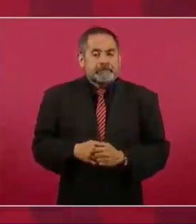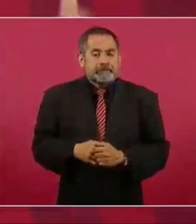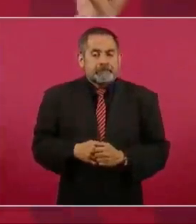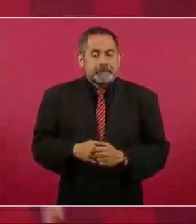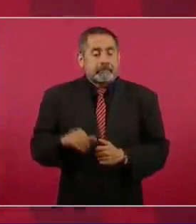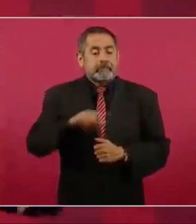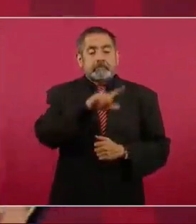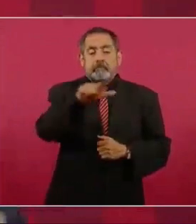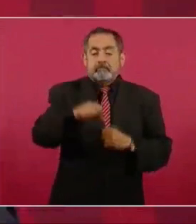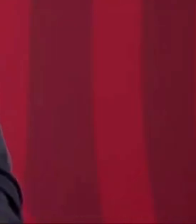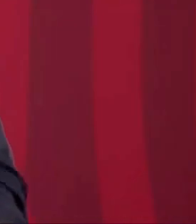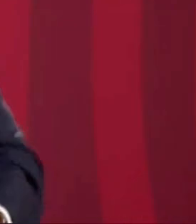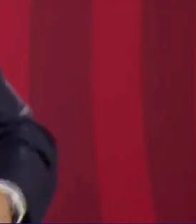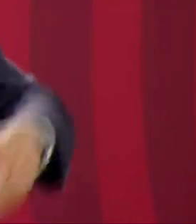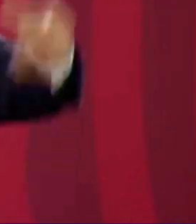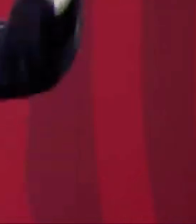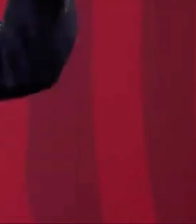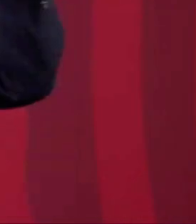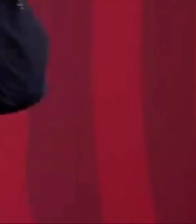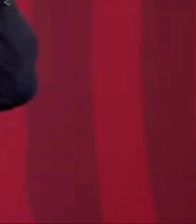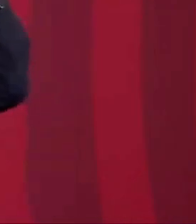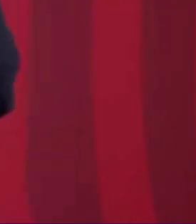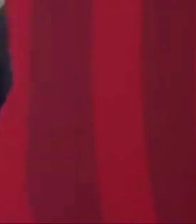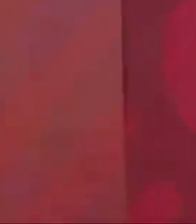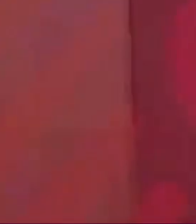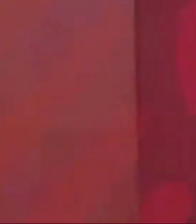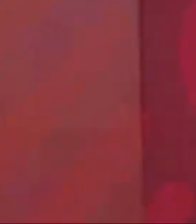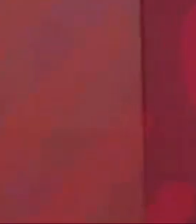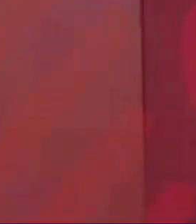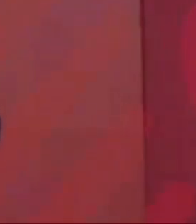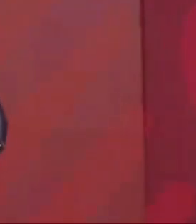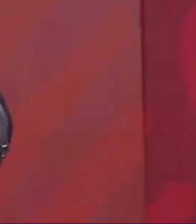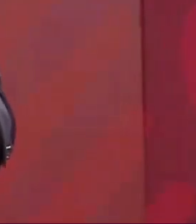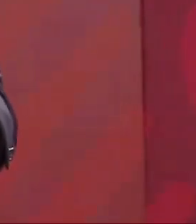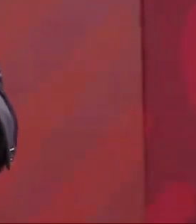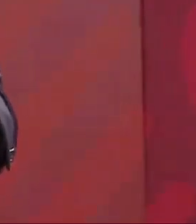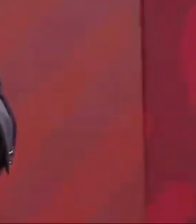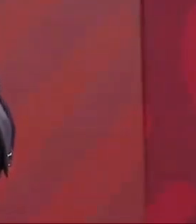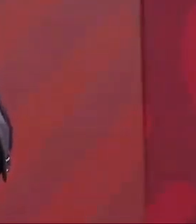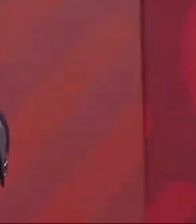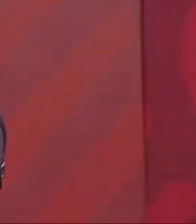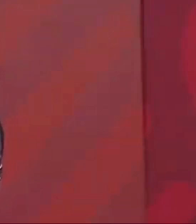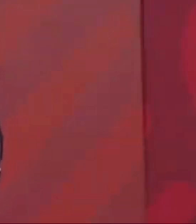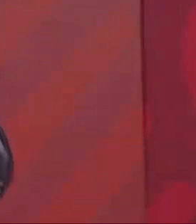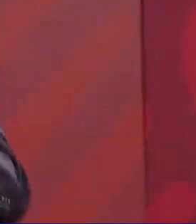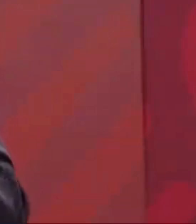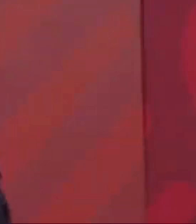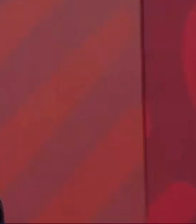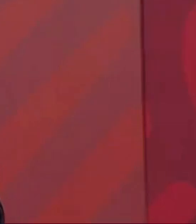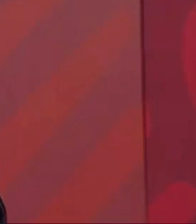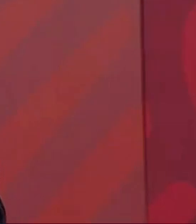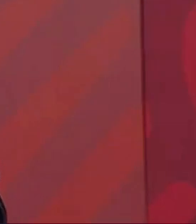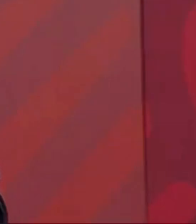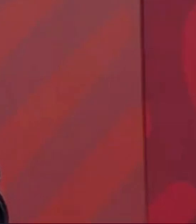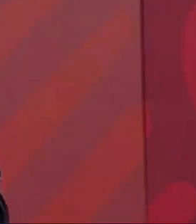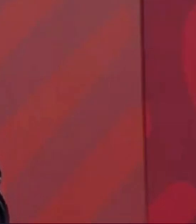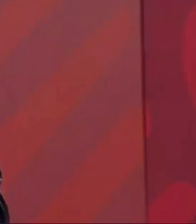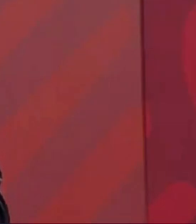del 2006, él encabezando el movimiento en contra de nosotros,